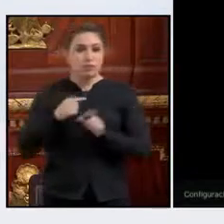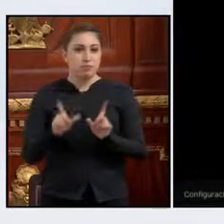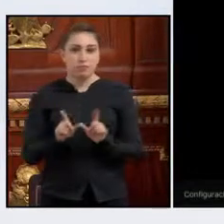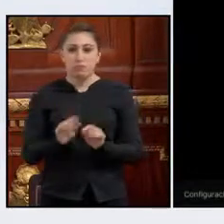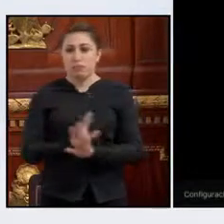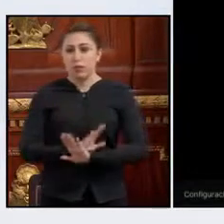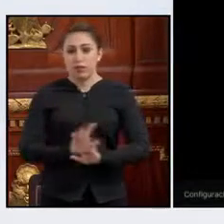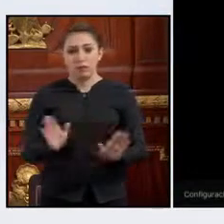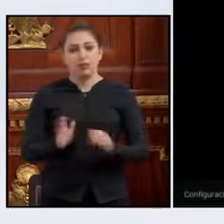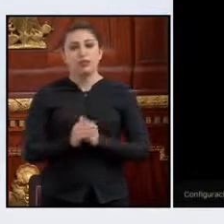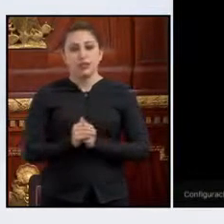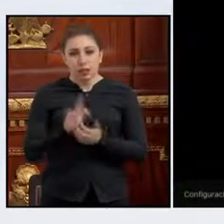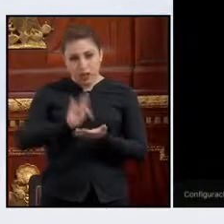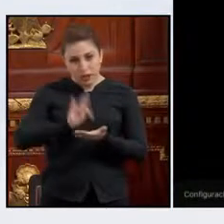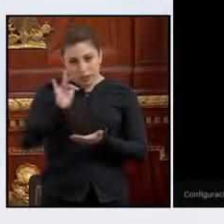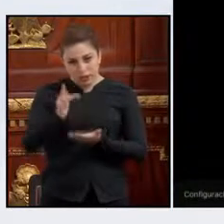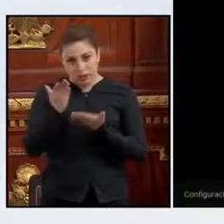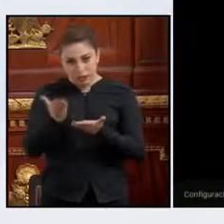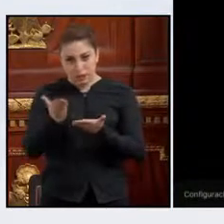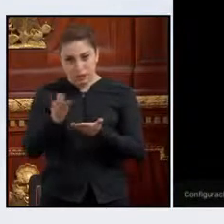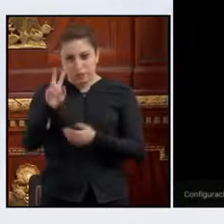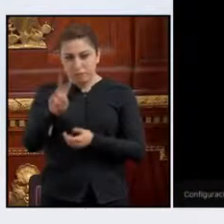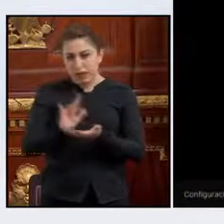Le agradezco. Muchas gracias.